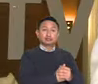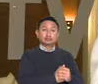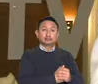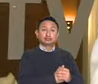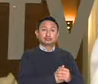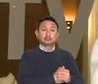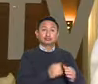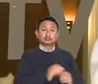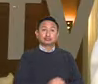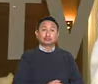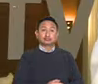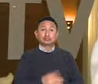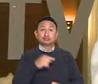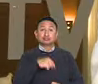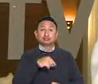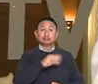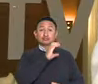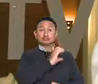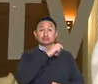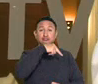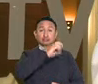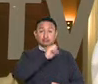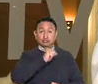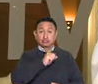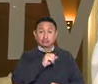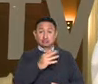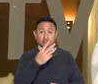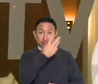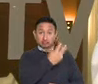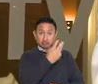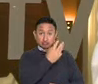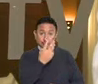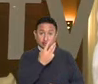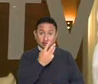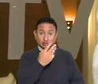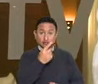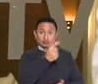momento cargamos la página del Consejo Nacional Electoral.